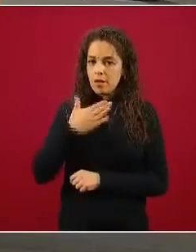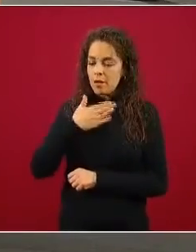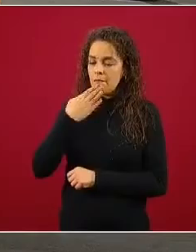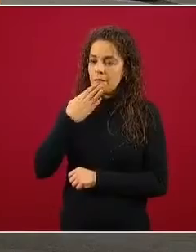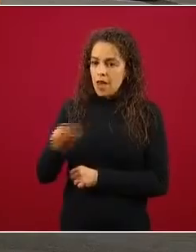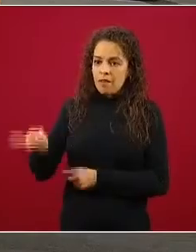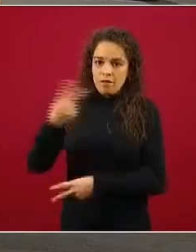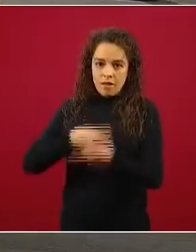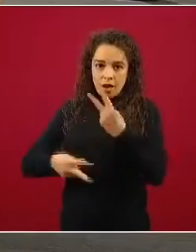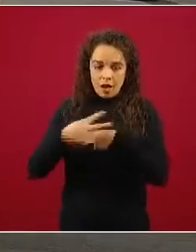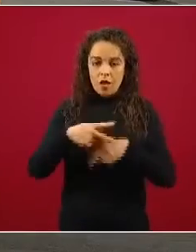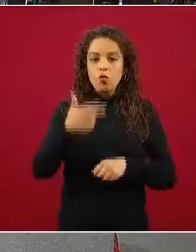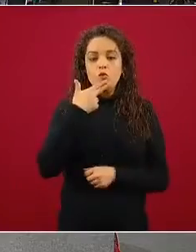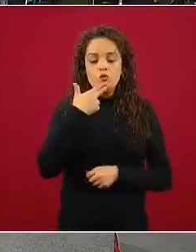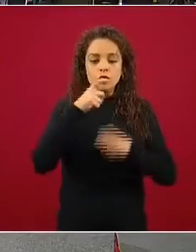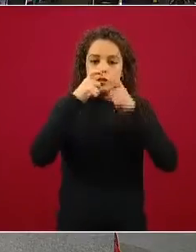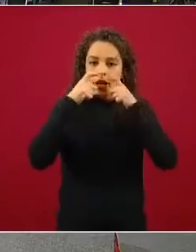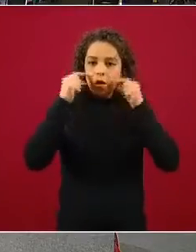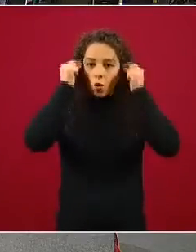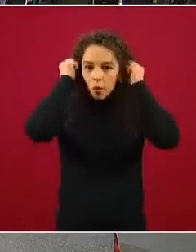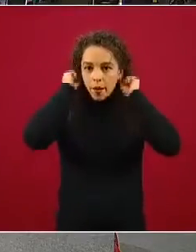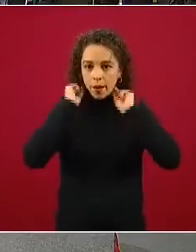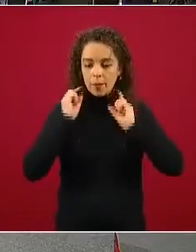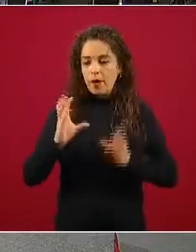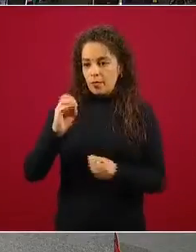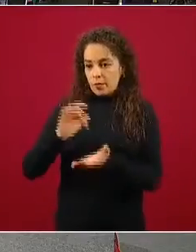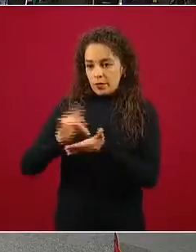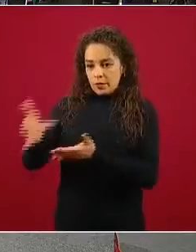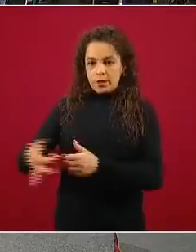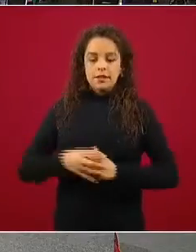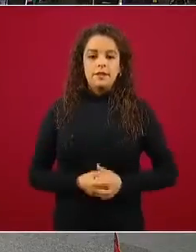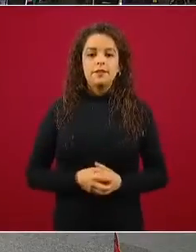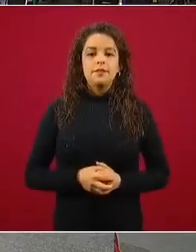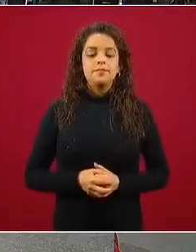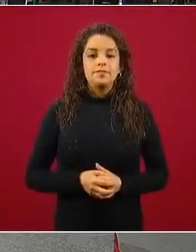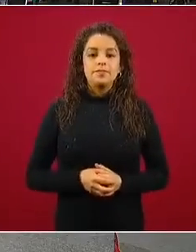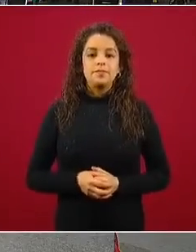cubrebocas. Gracias. Daniela, por favor.